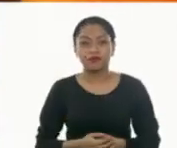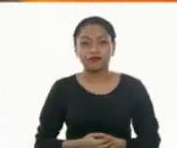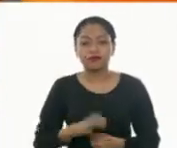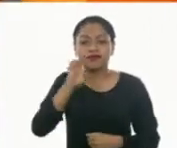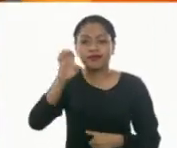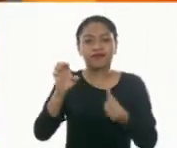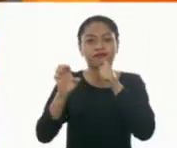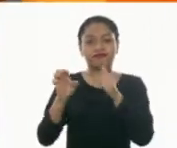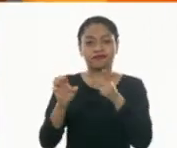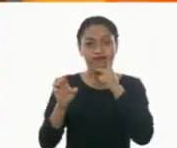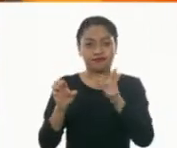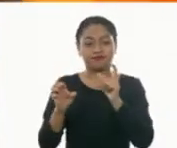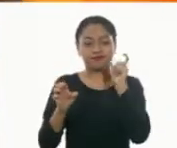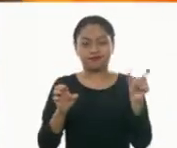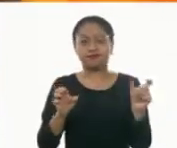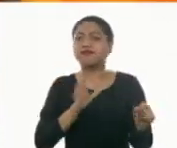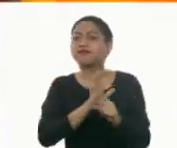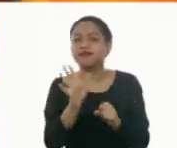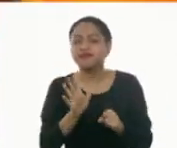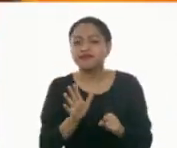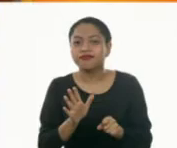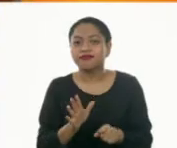qué? E de